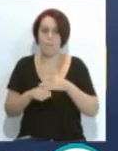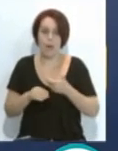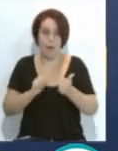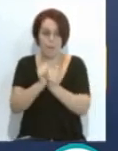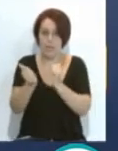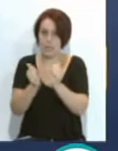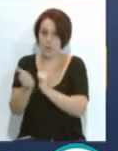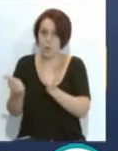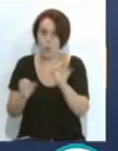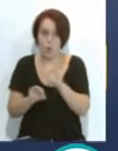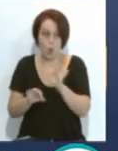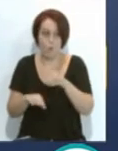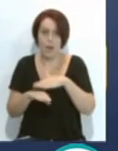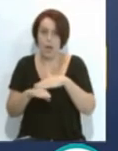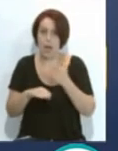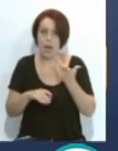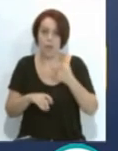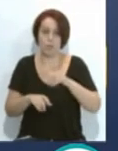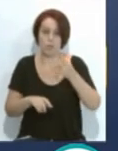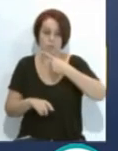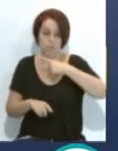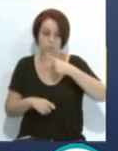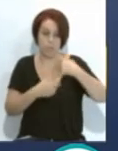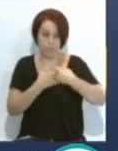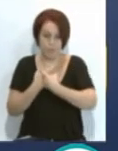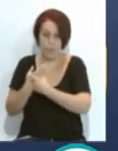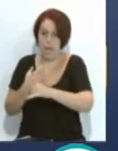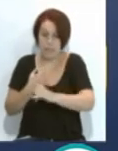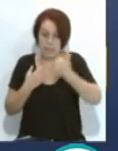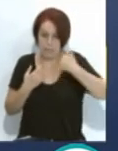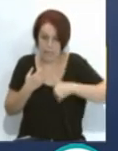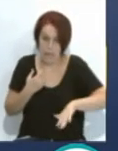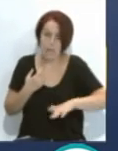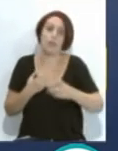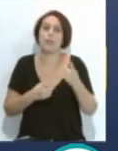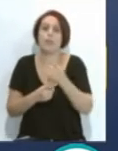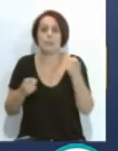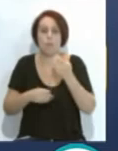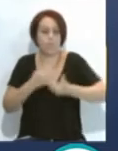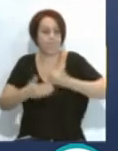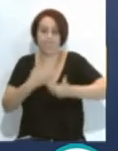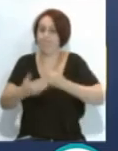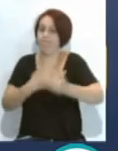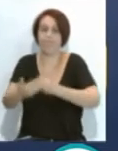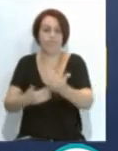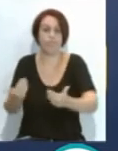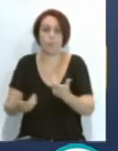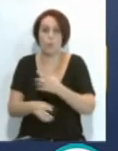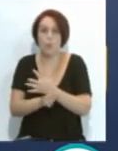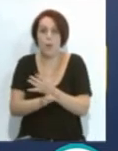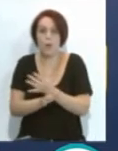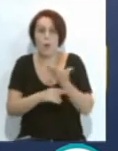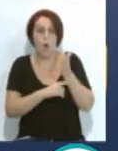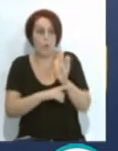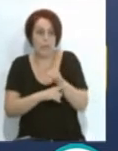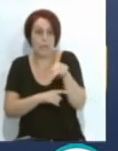cedidos o para incorporar a los que ya teníamos necesitamos una cierta agilidad, y jugadores con las